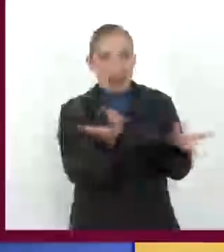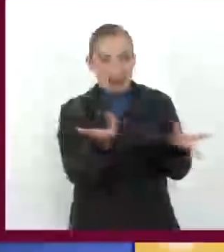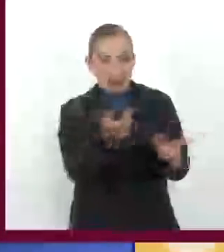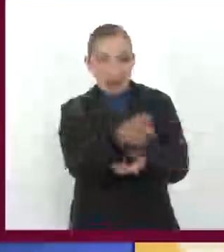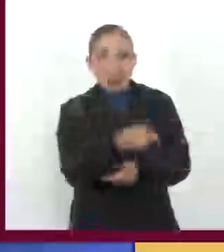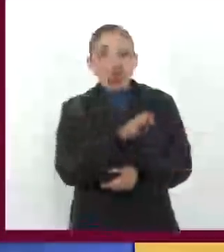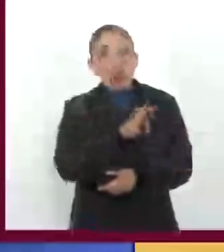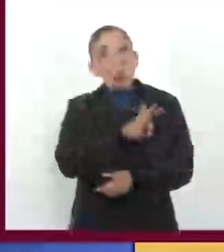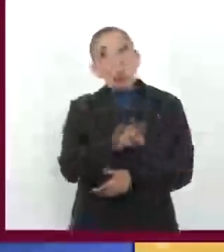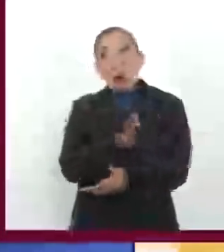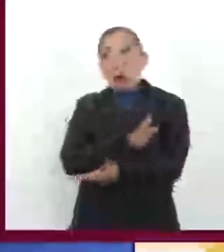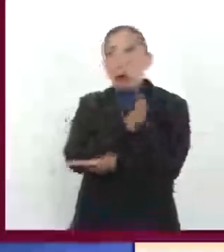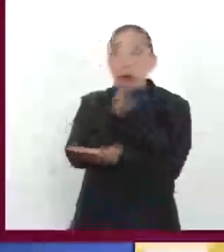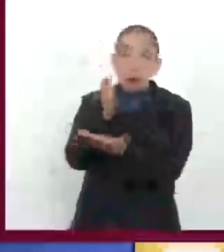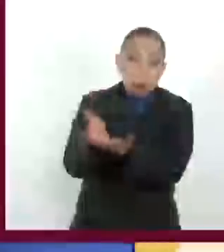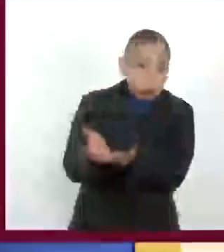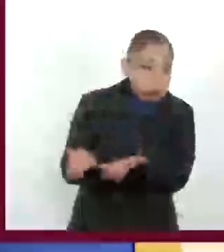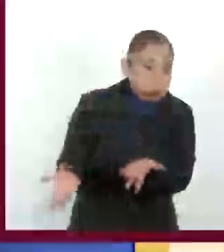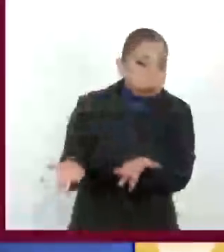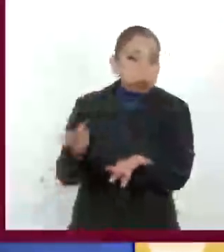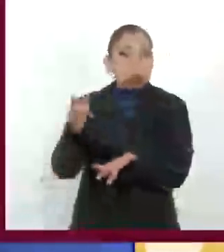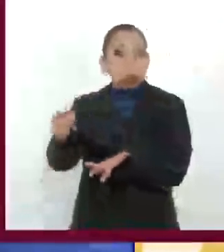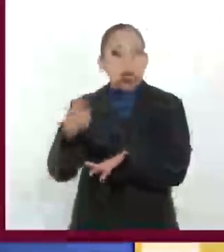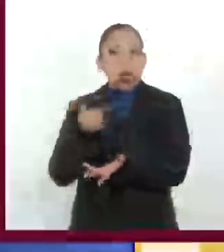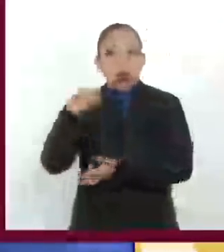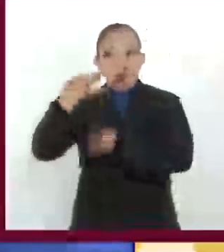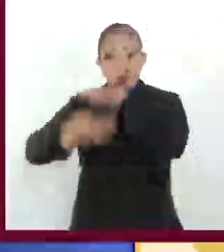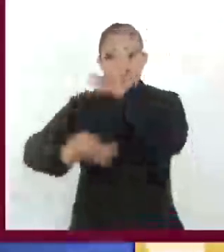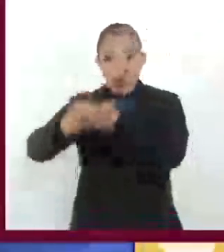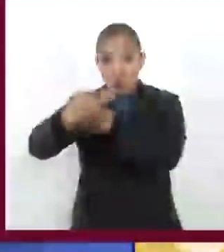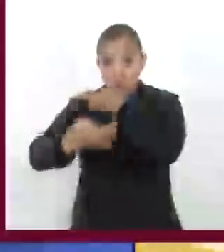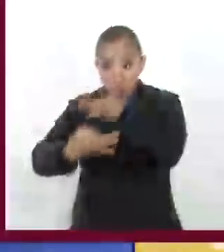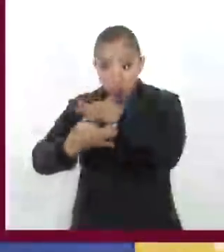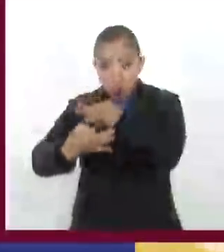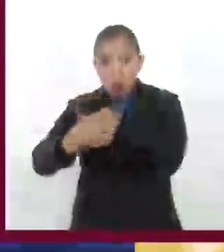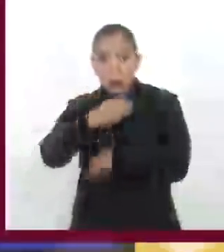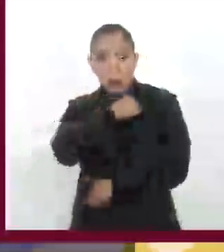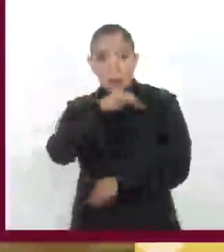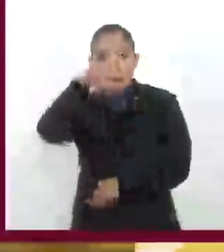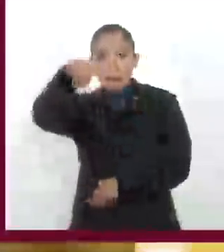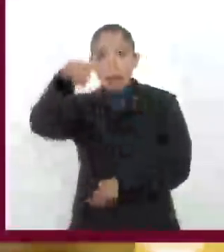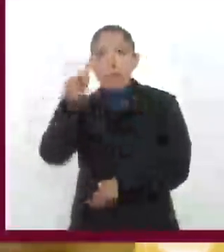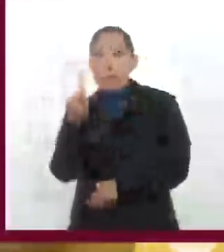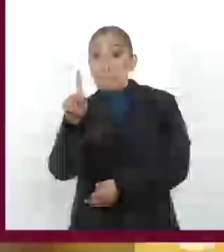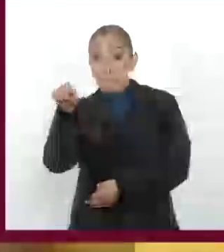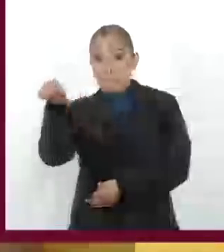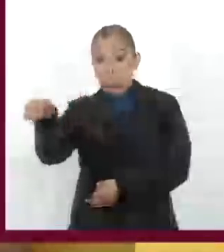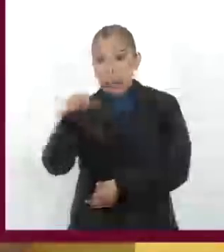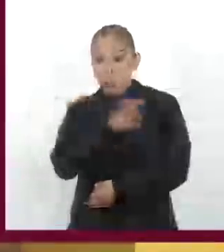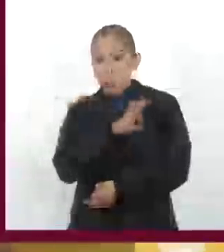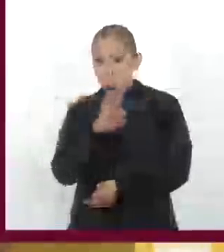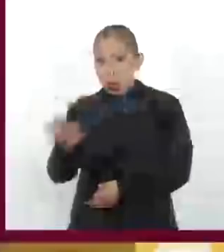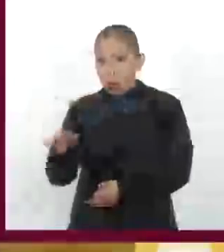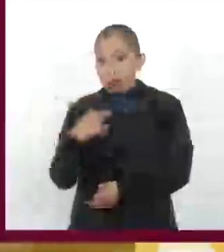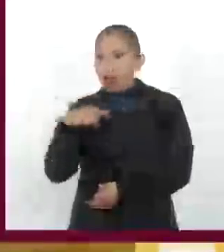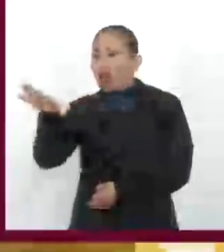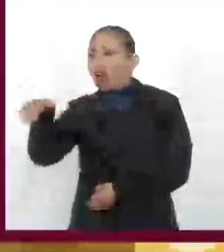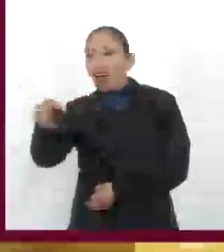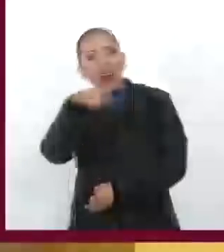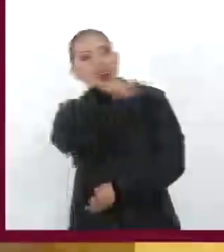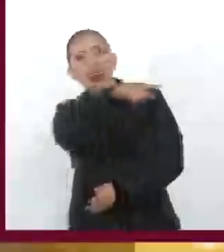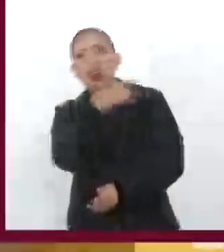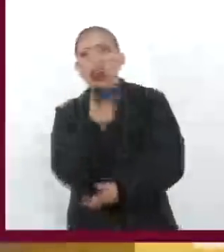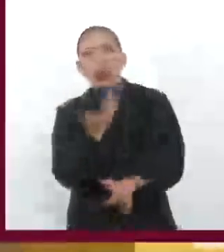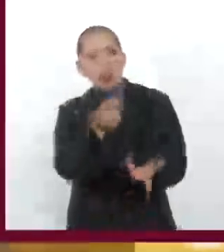público. Puede uno acudir directamente al Poder Judicial. Lo que son los ministerios públicos es una opción para poder